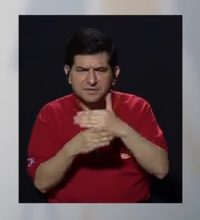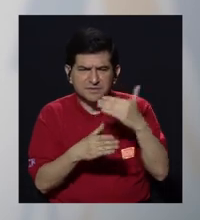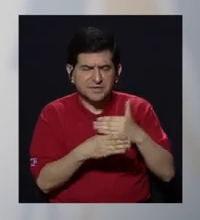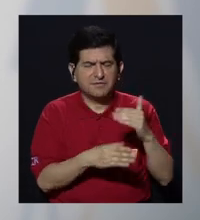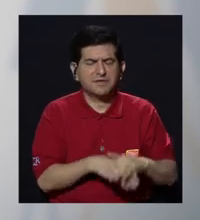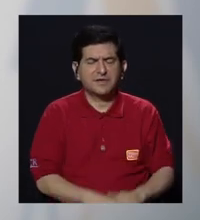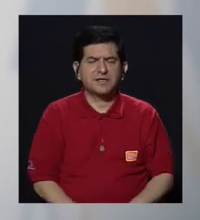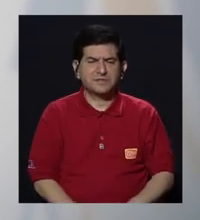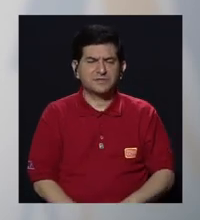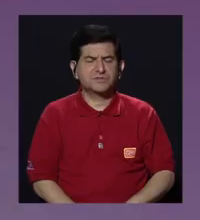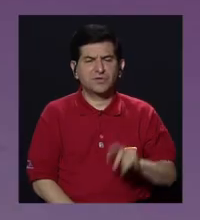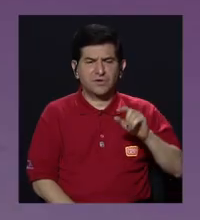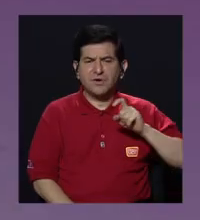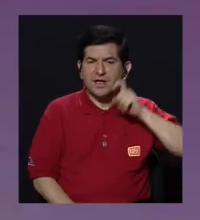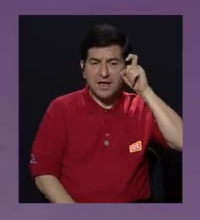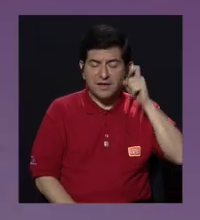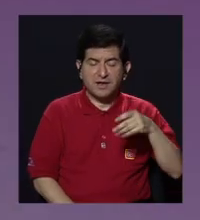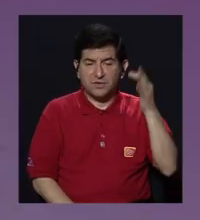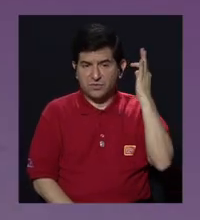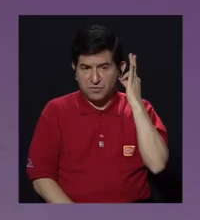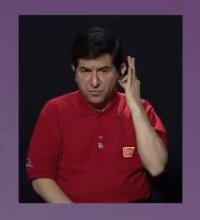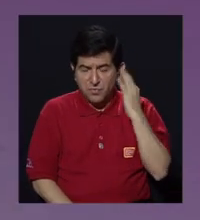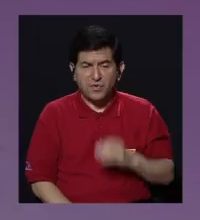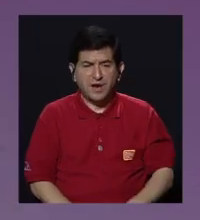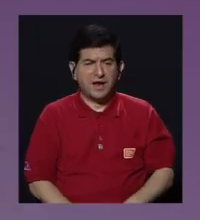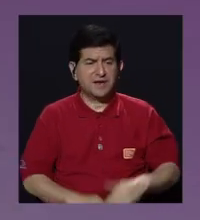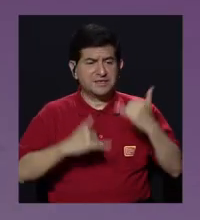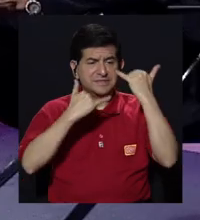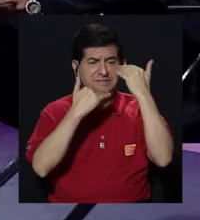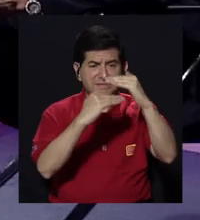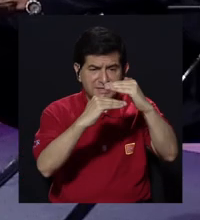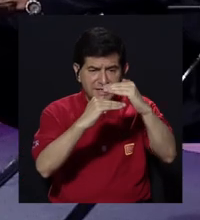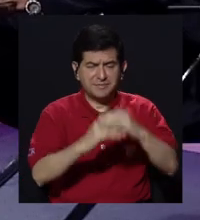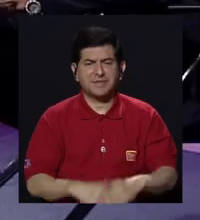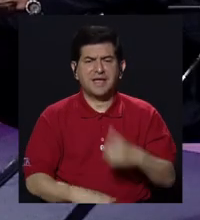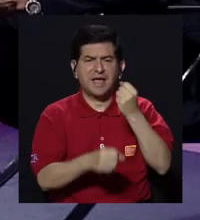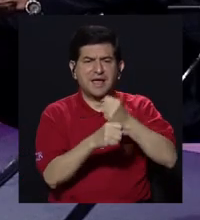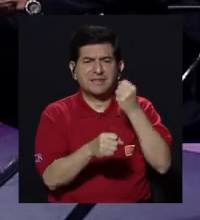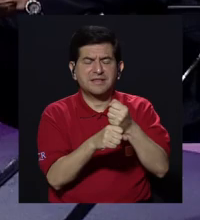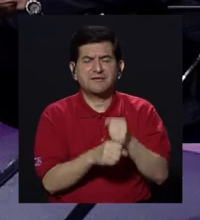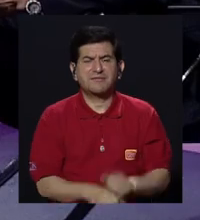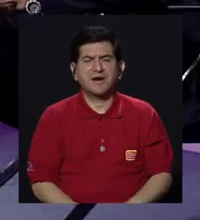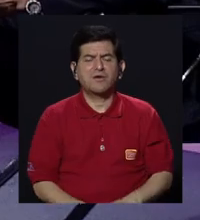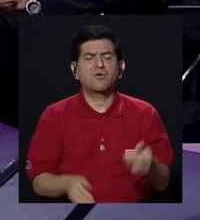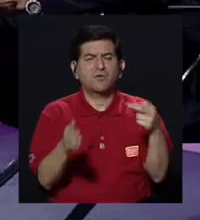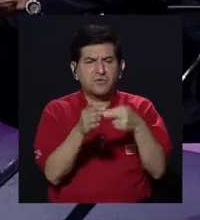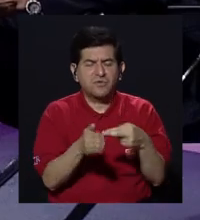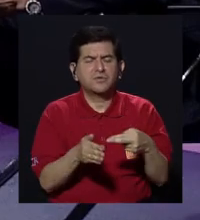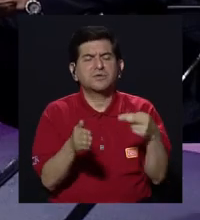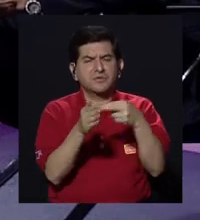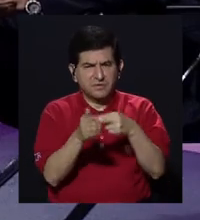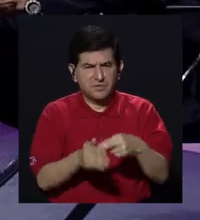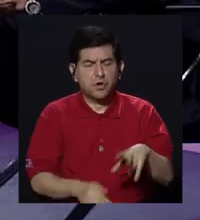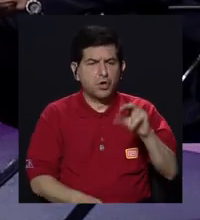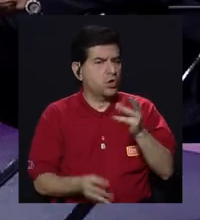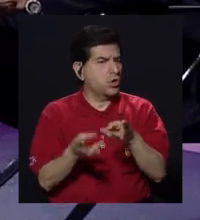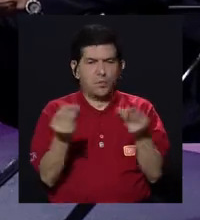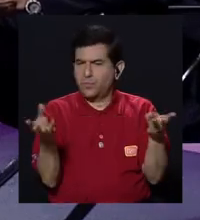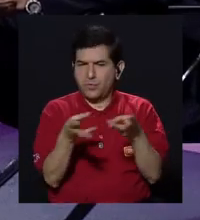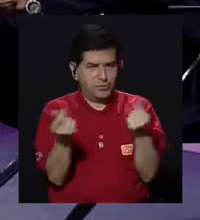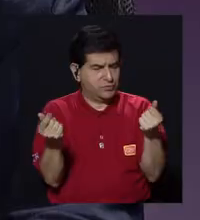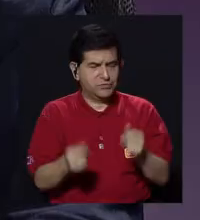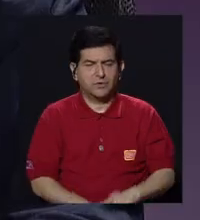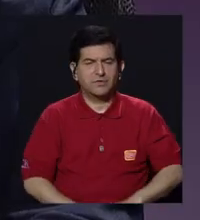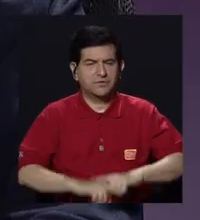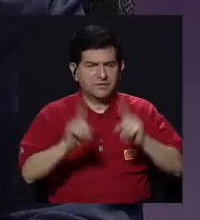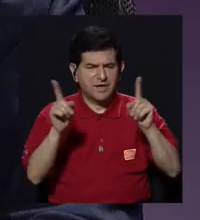distribución sexual del trabajo donde a la mujer se le encasilla en puestos de tipo de trabajo reproductivo más que el